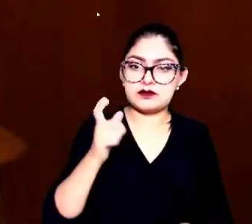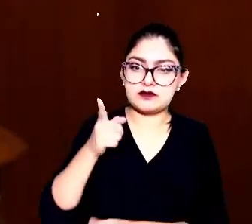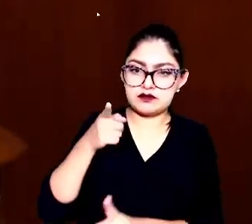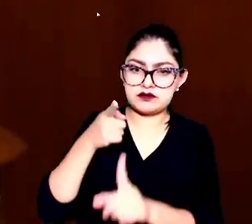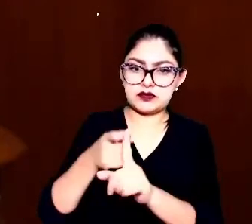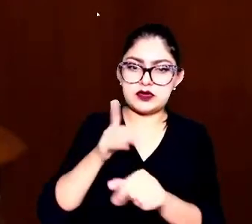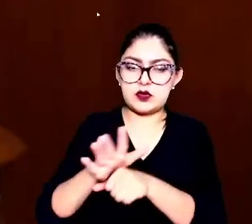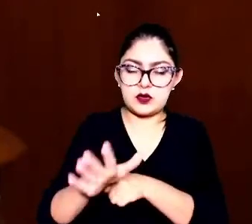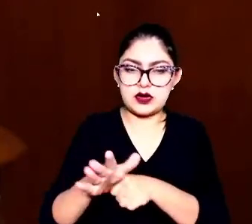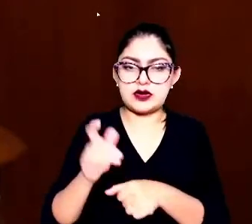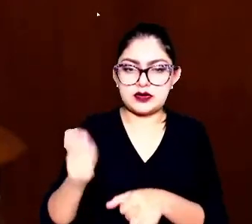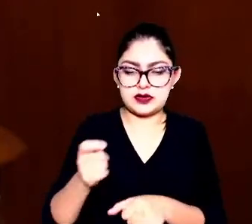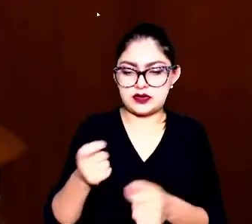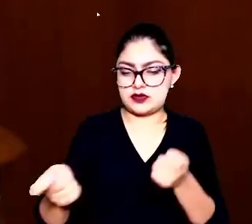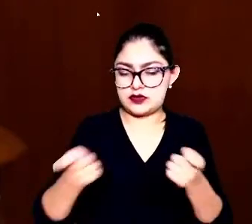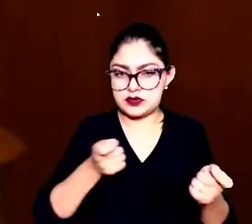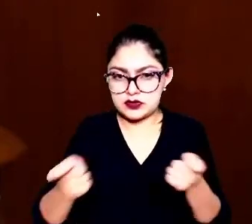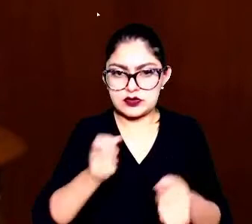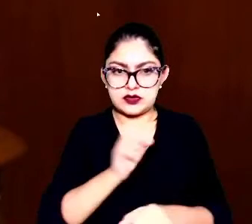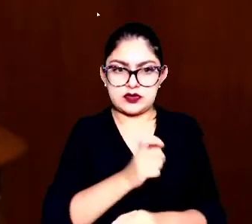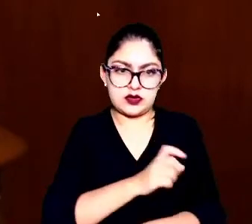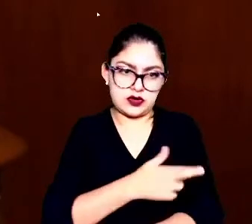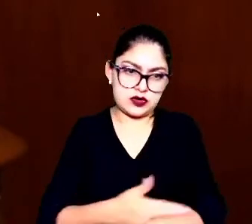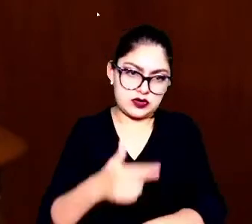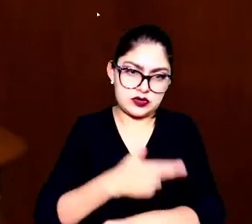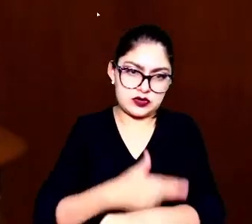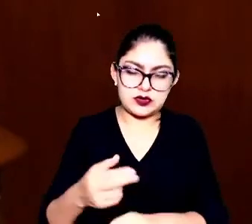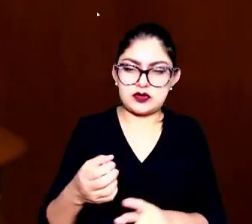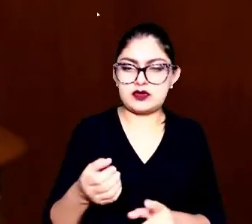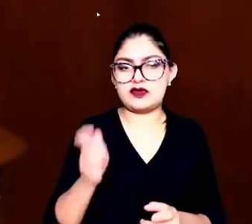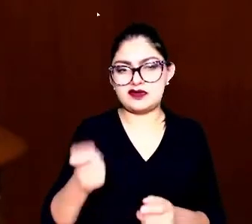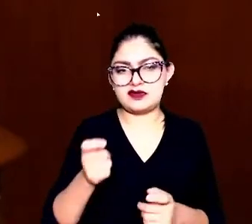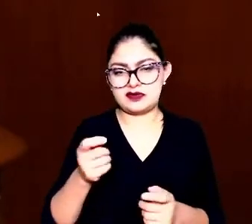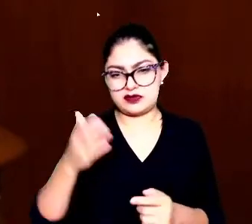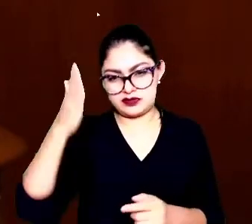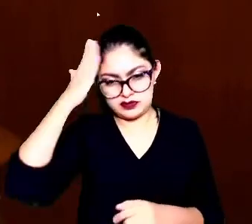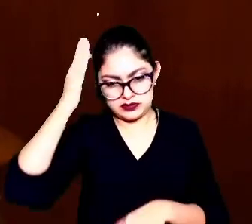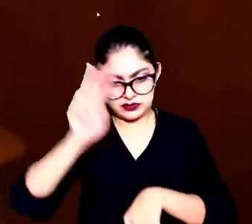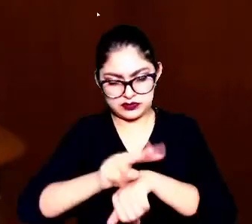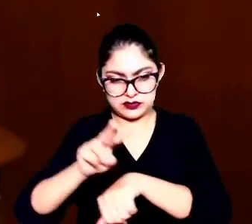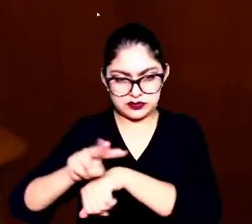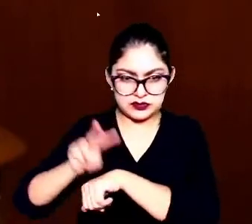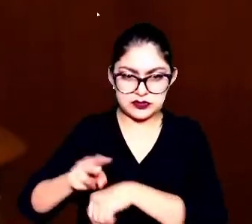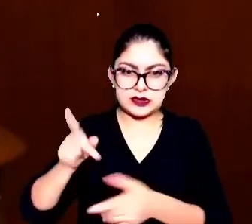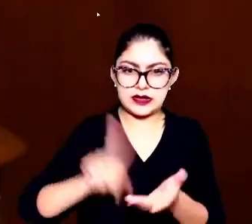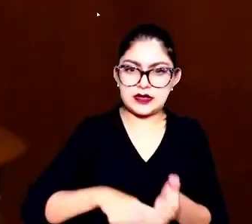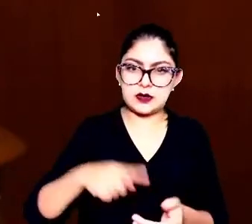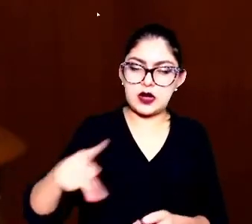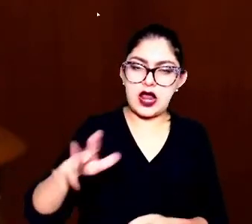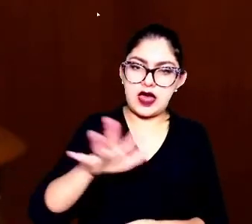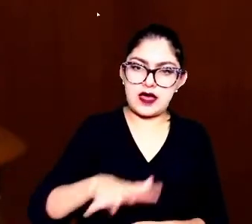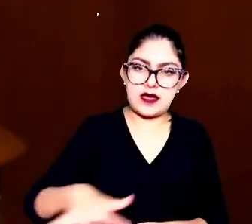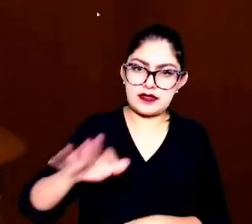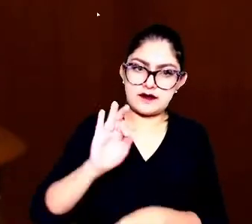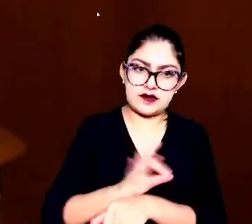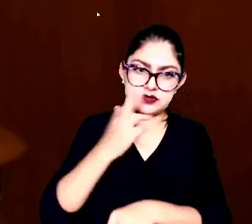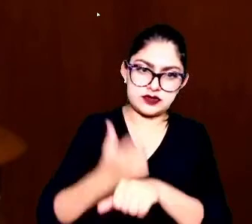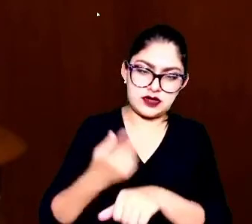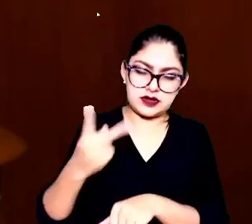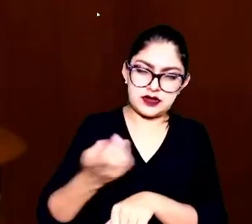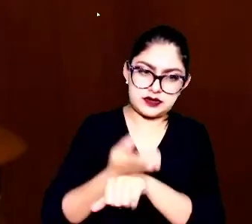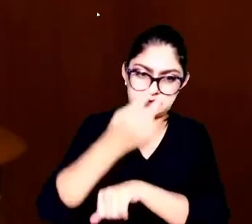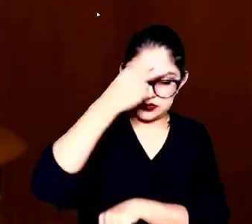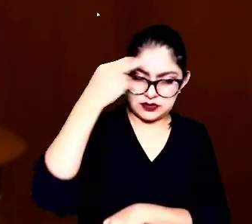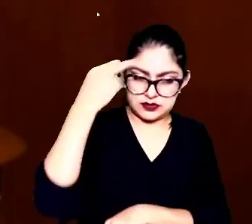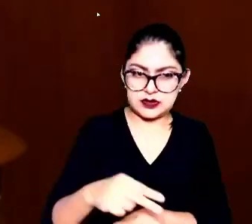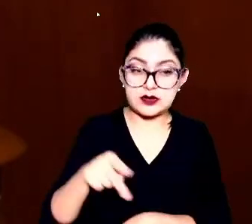coordinar dirigir y controlar la defensoría pública en el Estado de México consistente en proporcionar